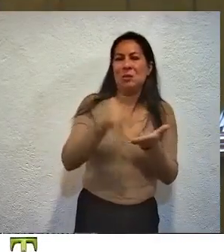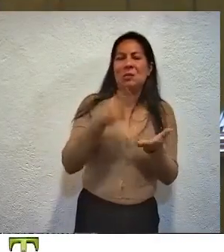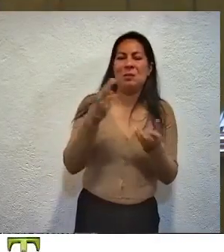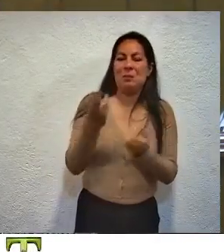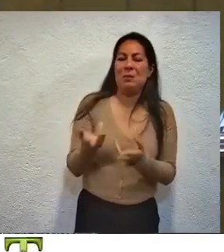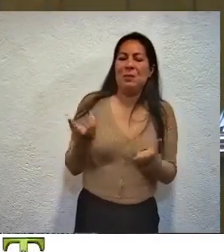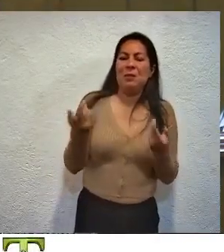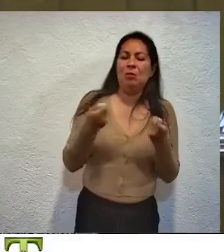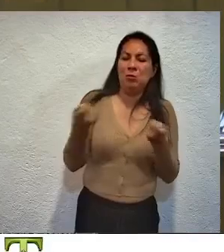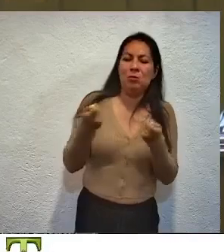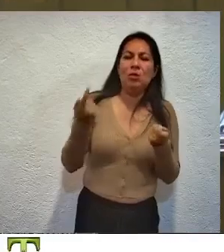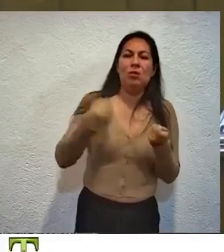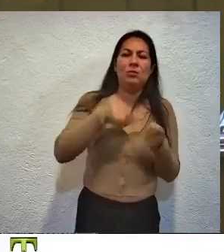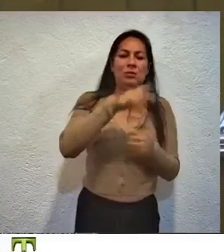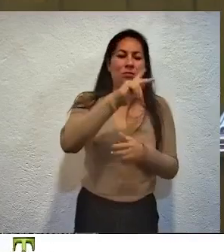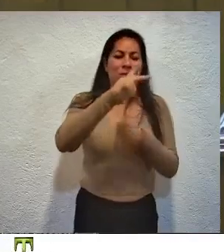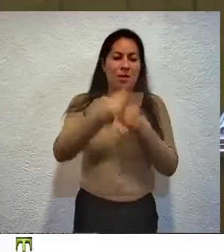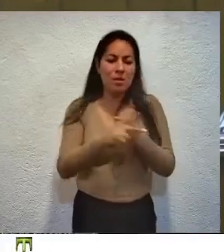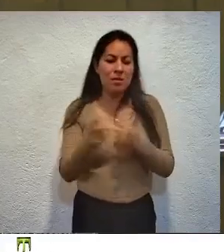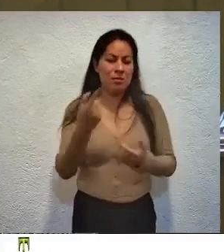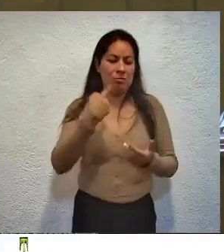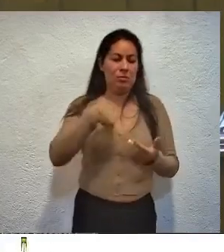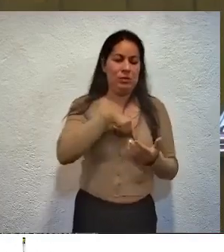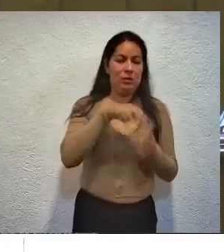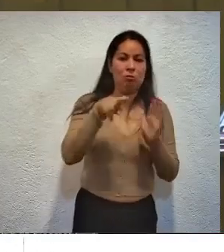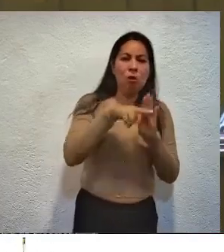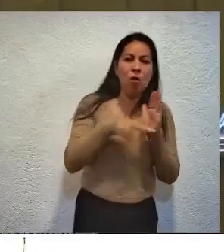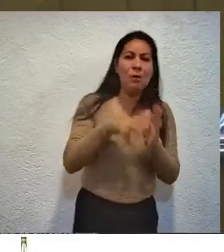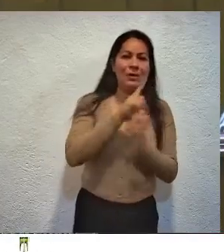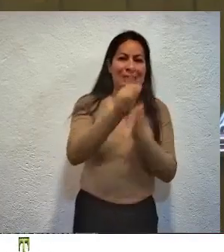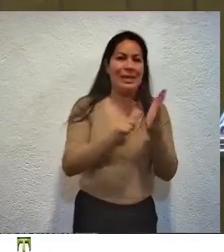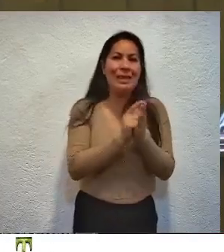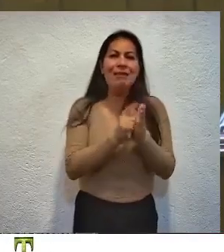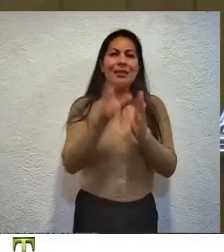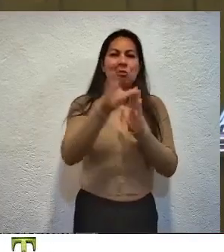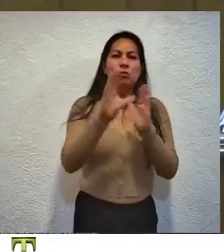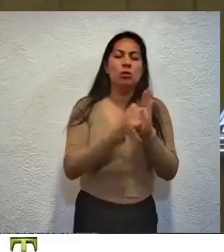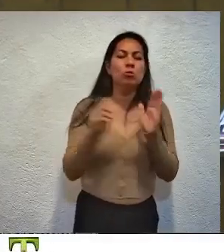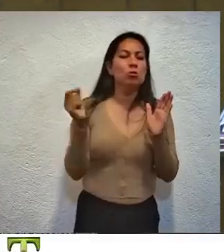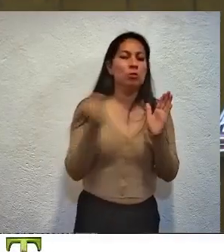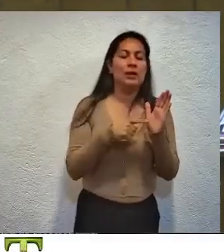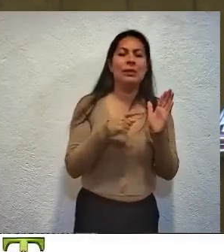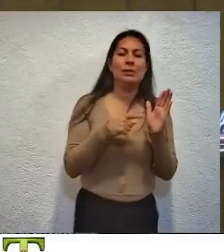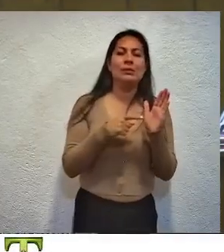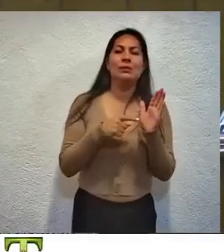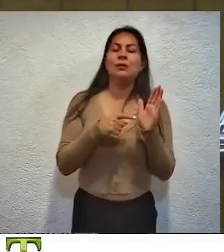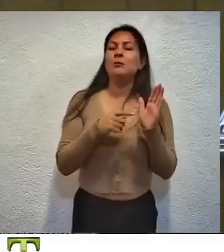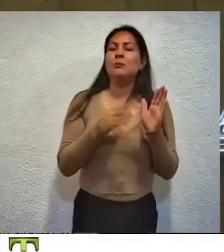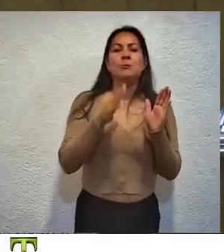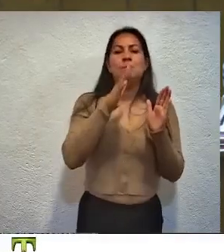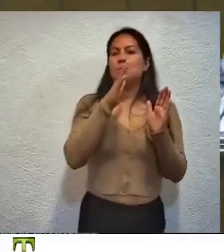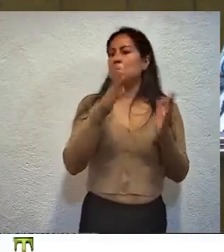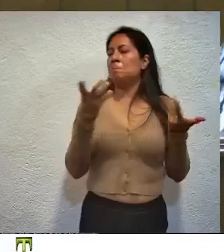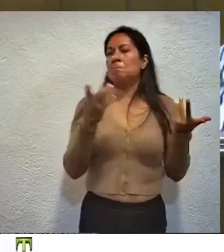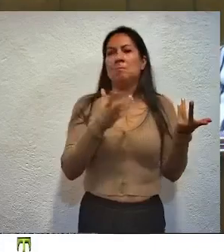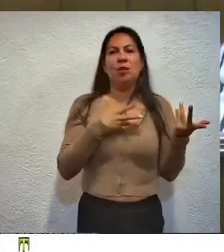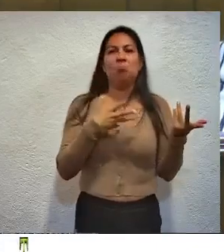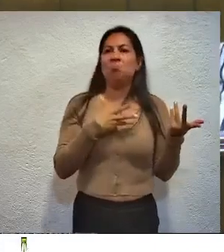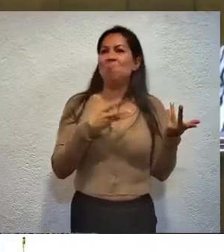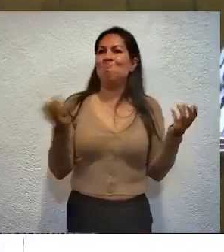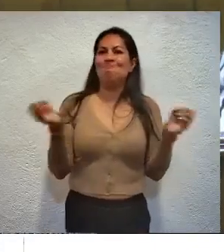nuestro país, a nuestras leyes, a nuestras normas constitucionales, no tenemos